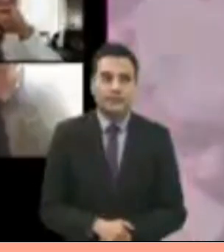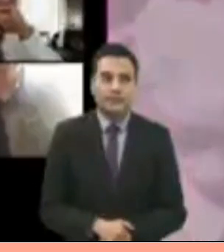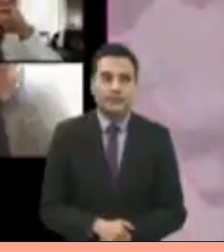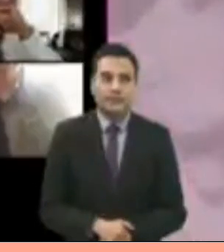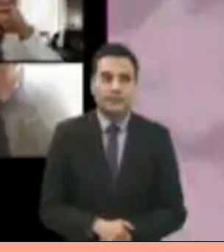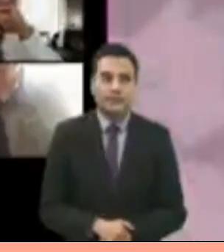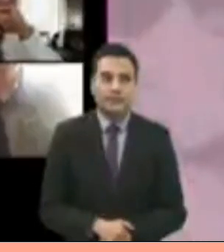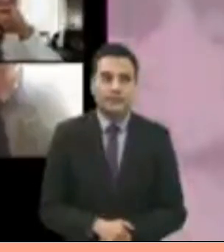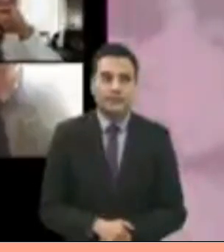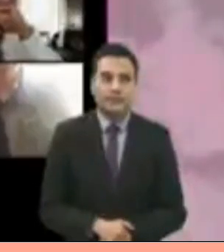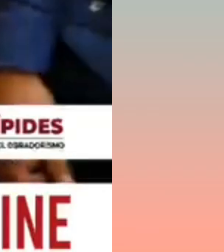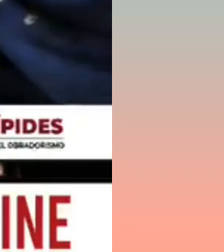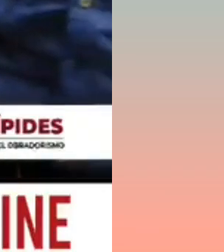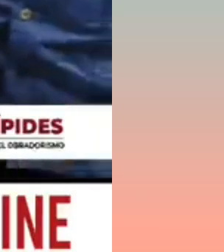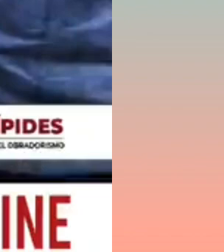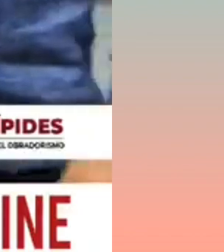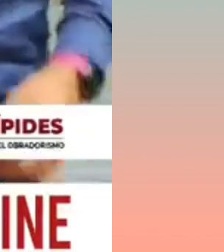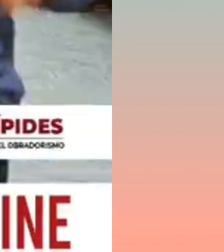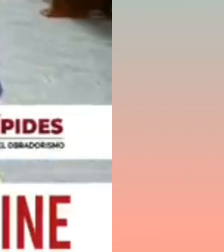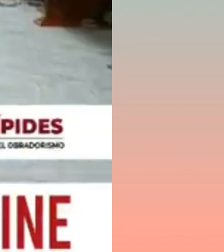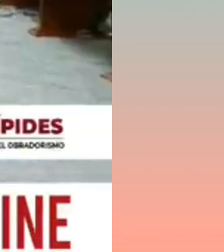En aras de...